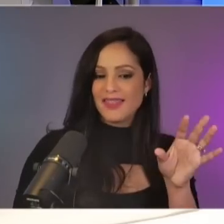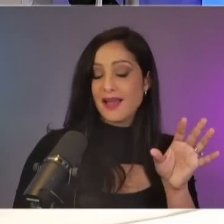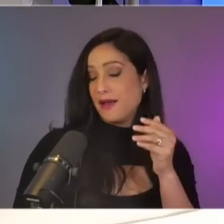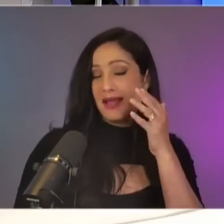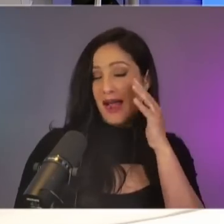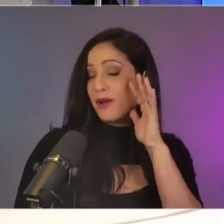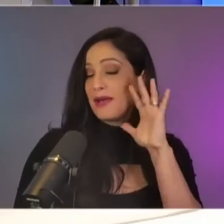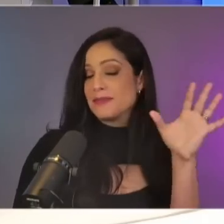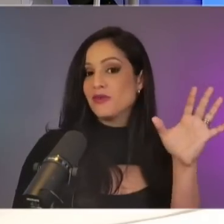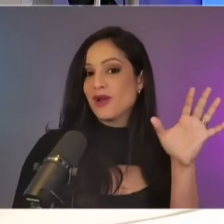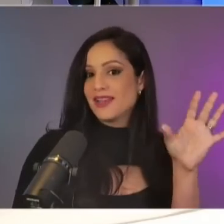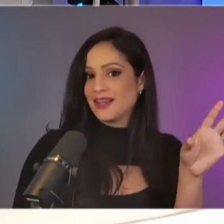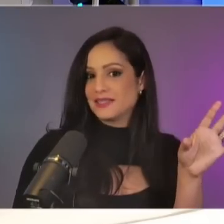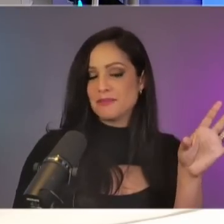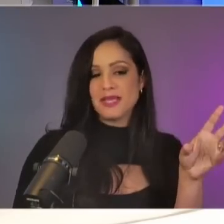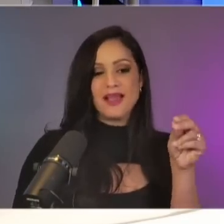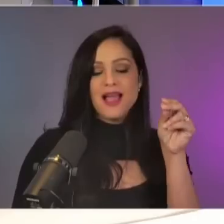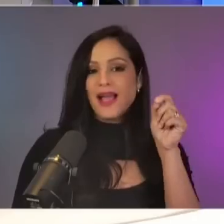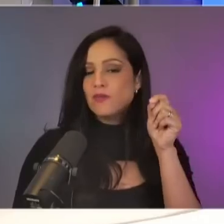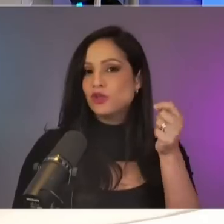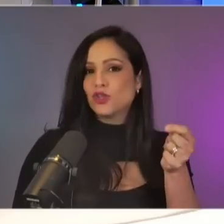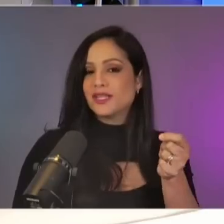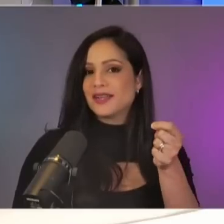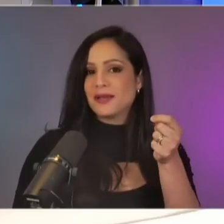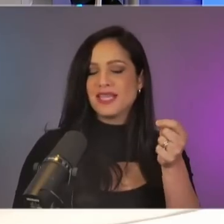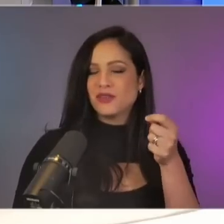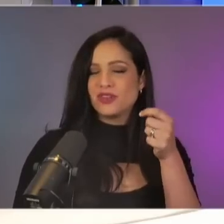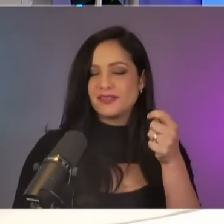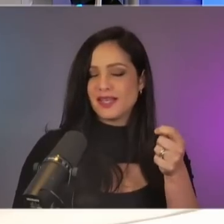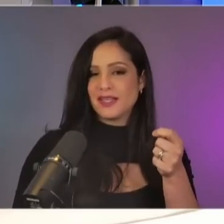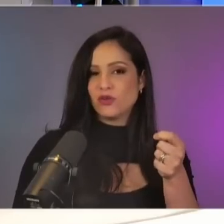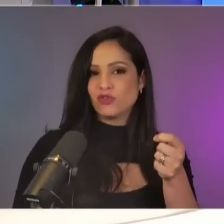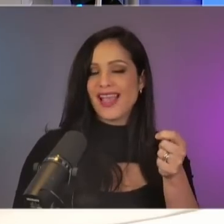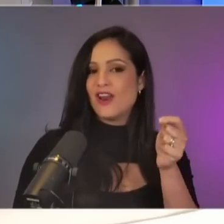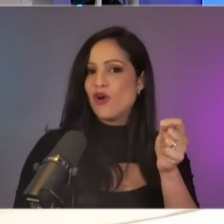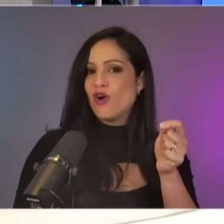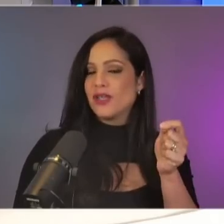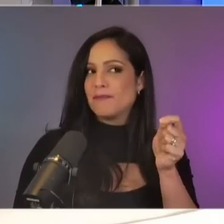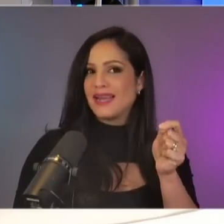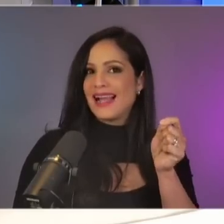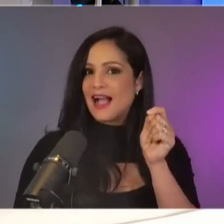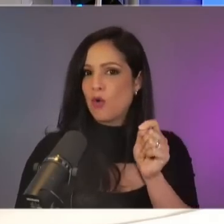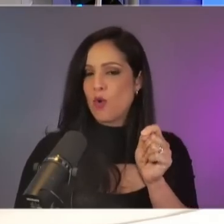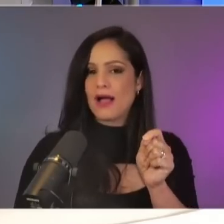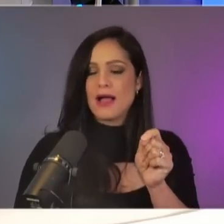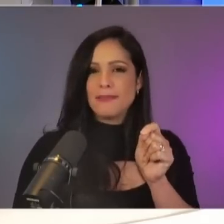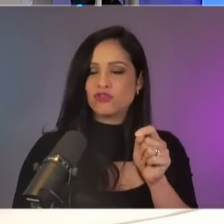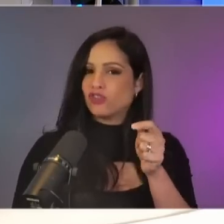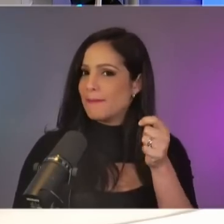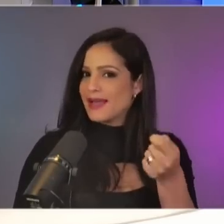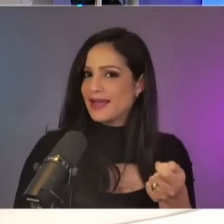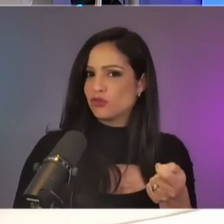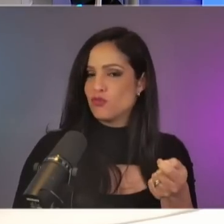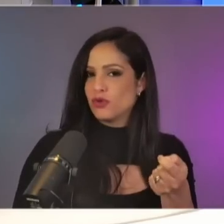que queda a ver ahora para mí hay un área gris también hay un montón de tratamientos estéticos que no implican aguja pero